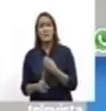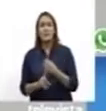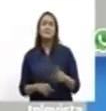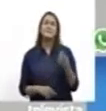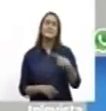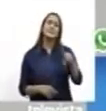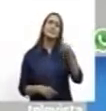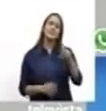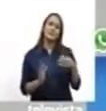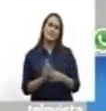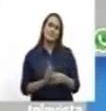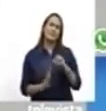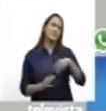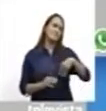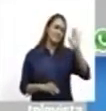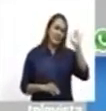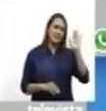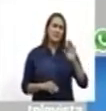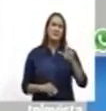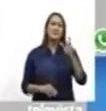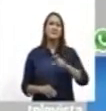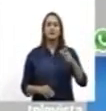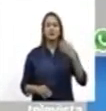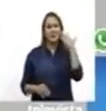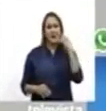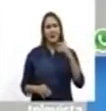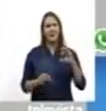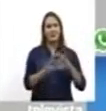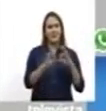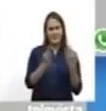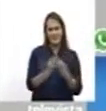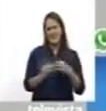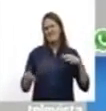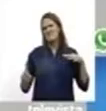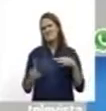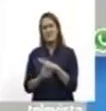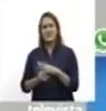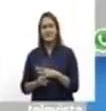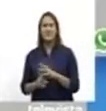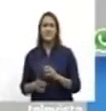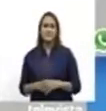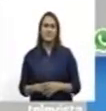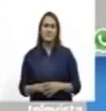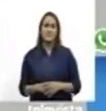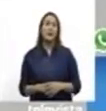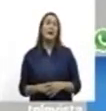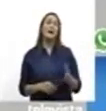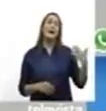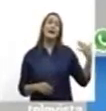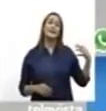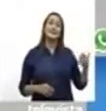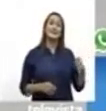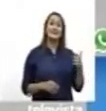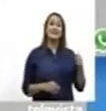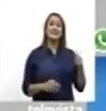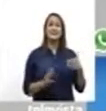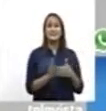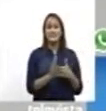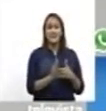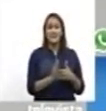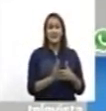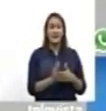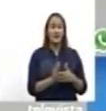16.334 casos registrados de violencia intrafamiliar hacia la mujer versus 10.646 registrados hacia los